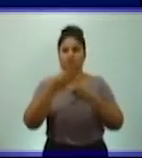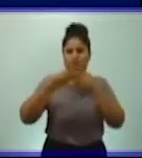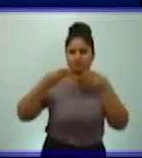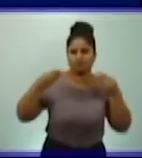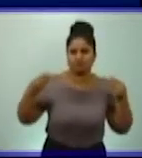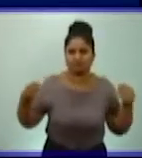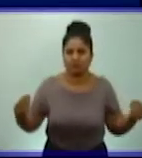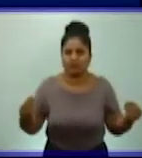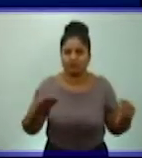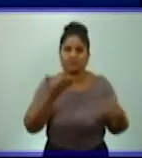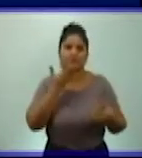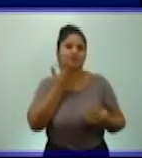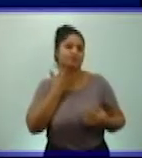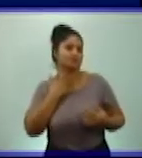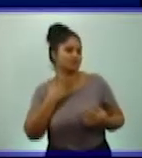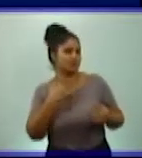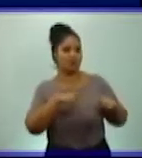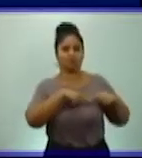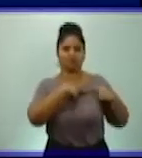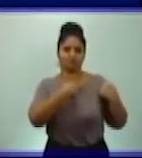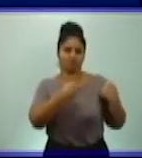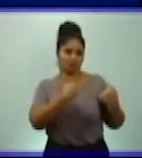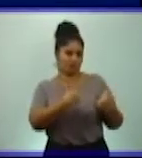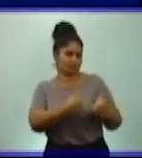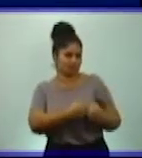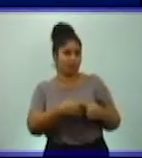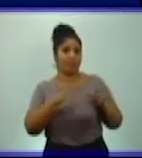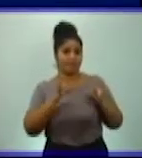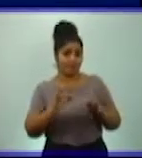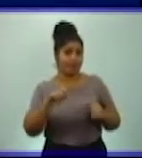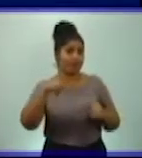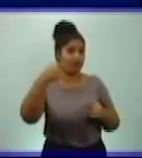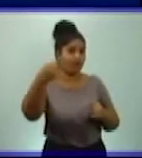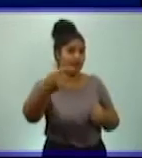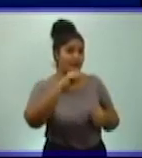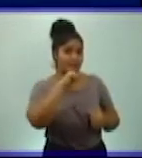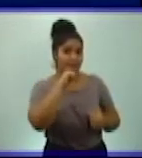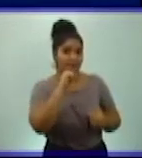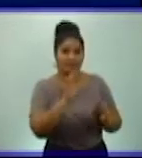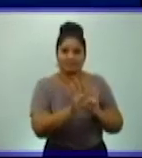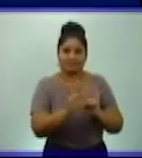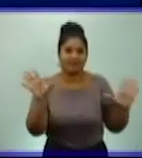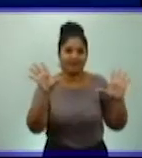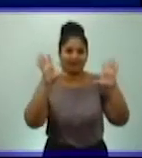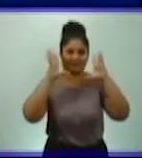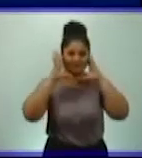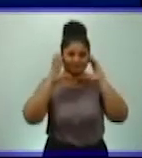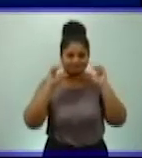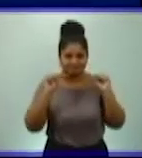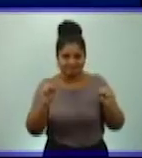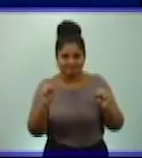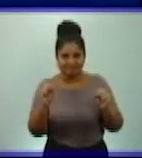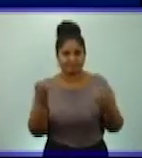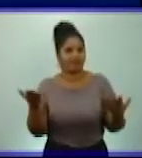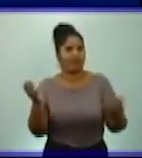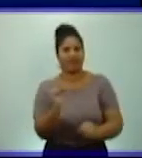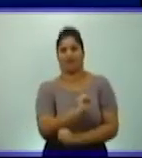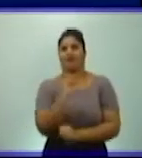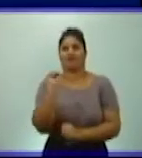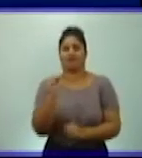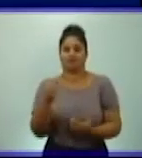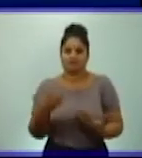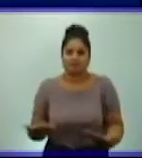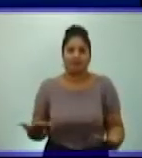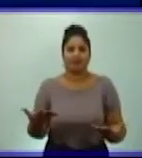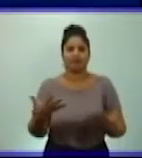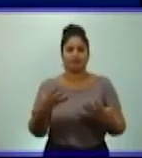íntimos sentimientos fueron los que lograron vencer a este sentimiento, a este